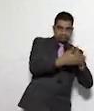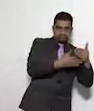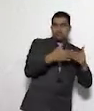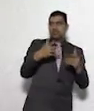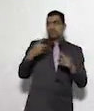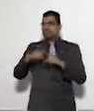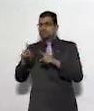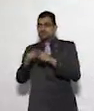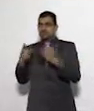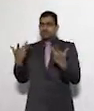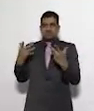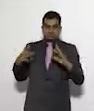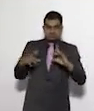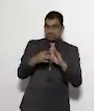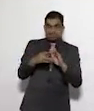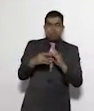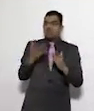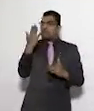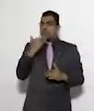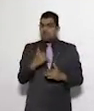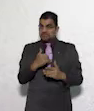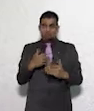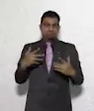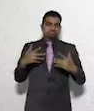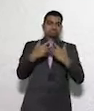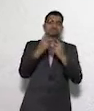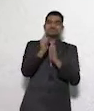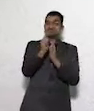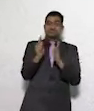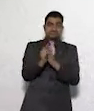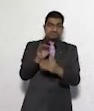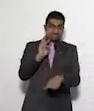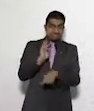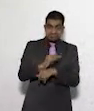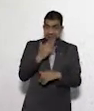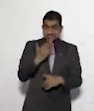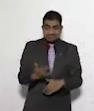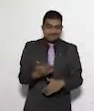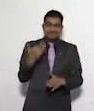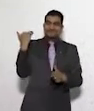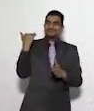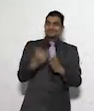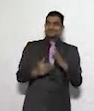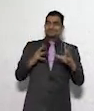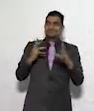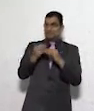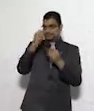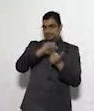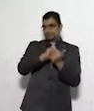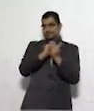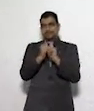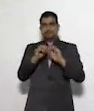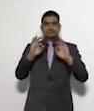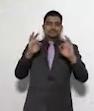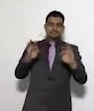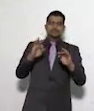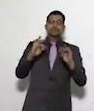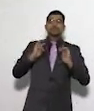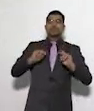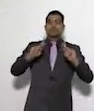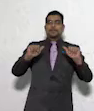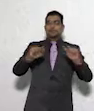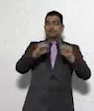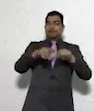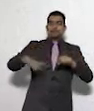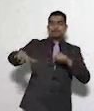apropiados, se pierde también la legitimidad necesaria para restaurar la paz y la confianza que le